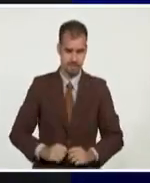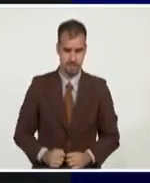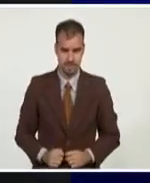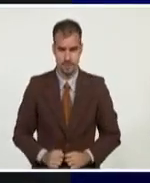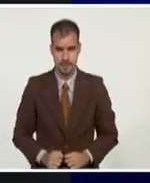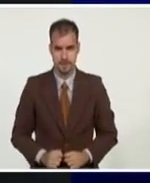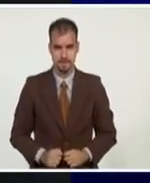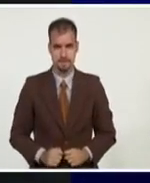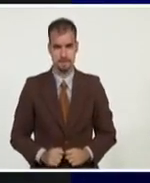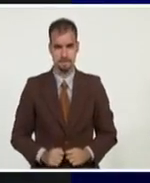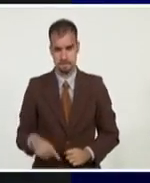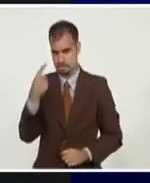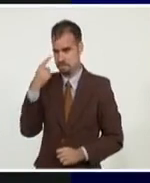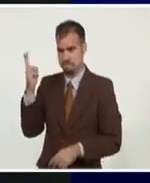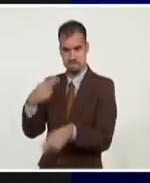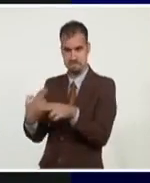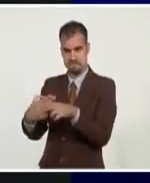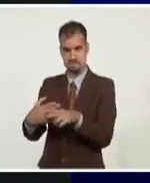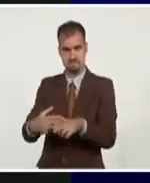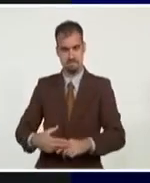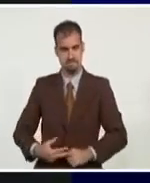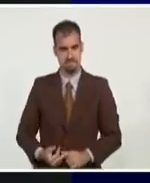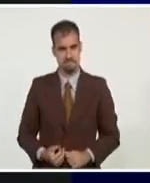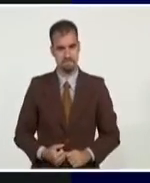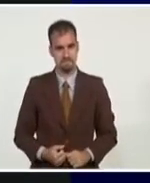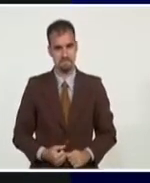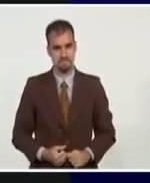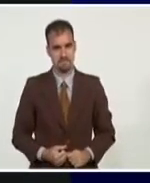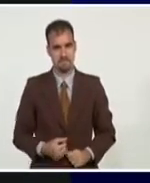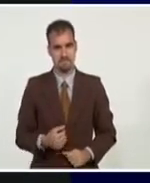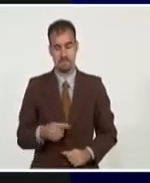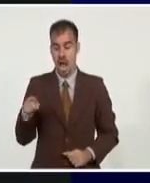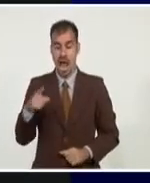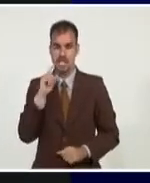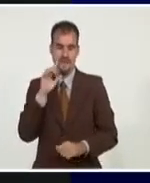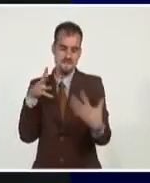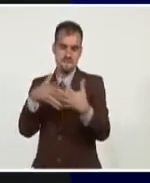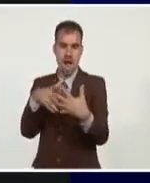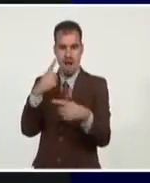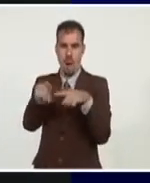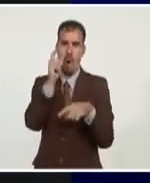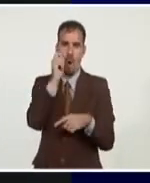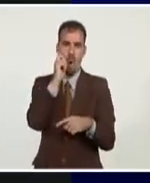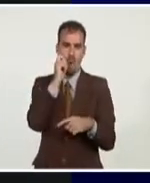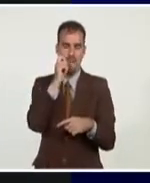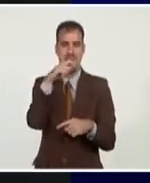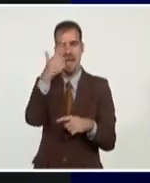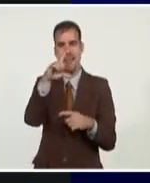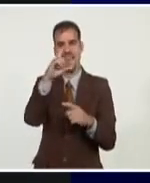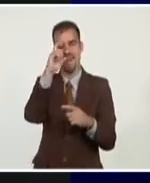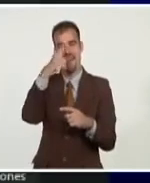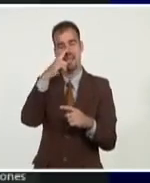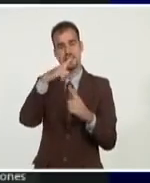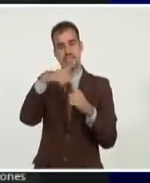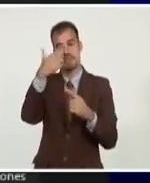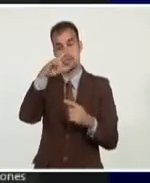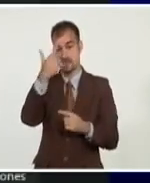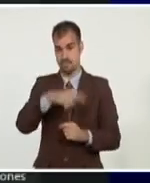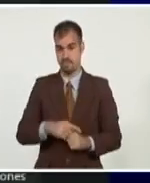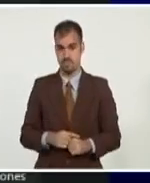África Reina, BV, cercana a Otero Alcántara, promotora de sus ideas, y con Yanelis